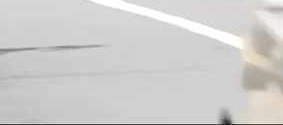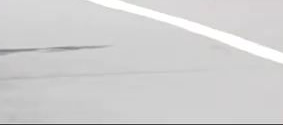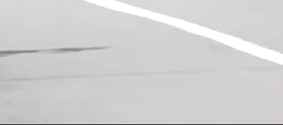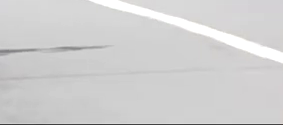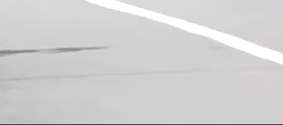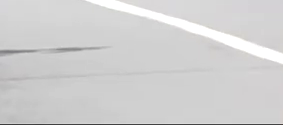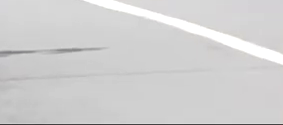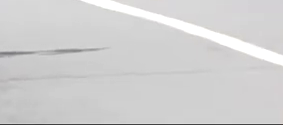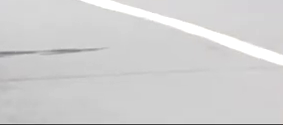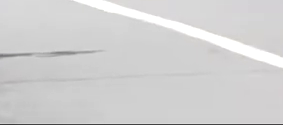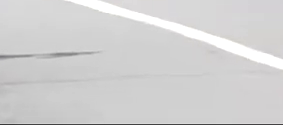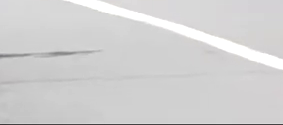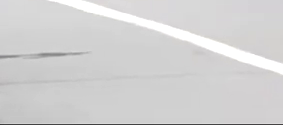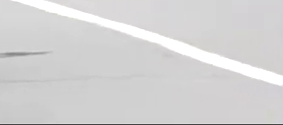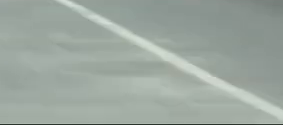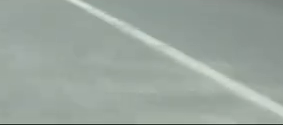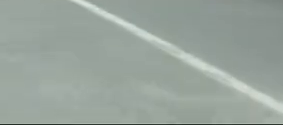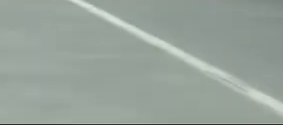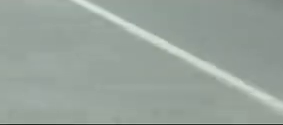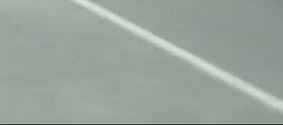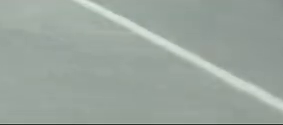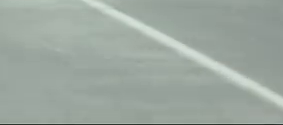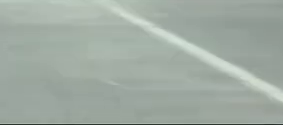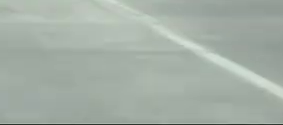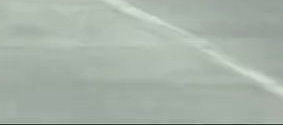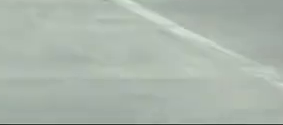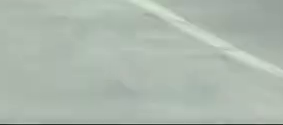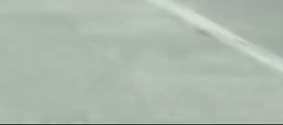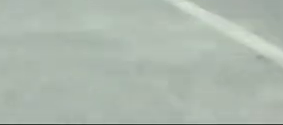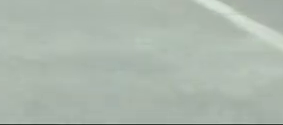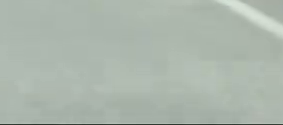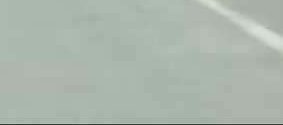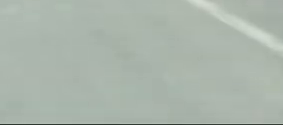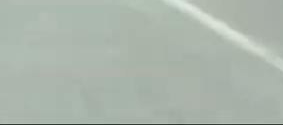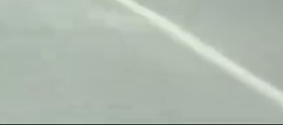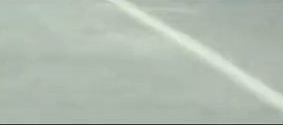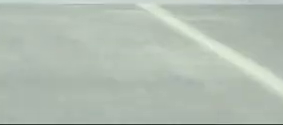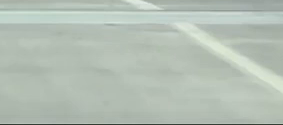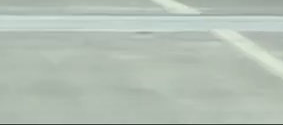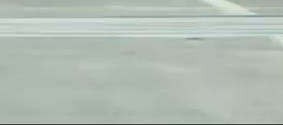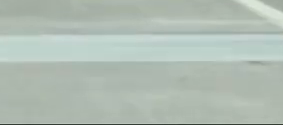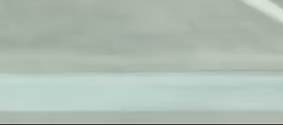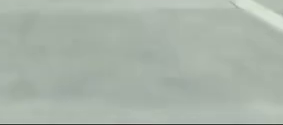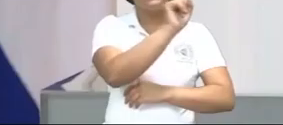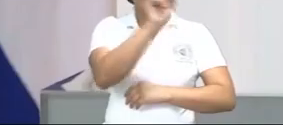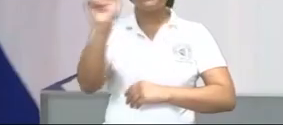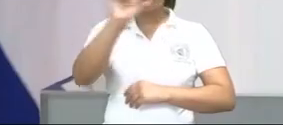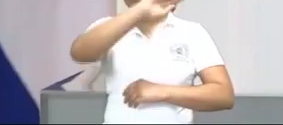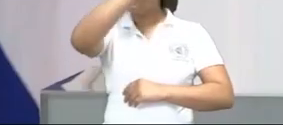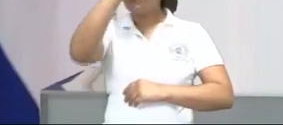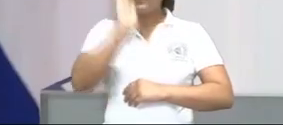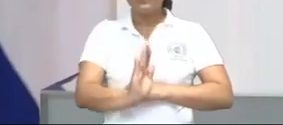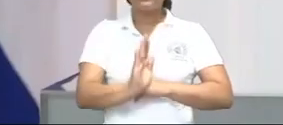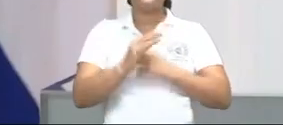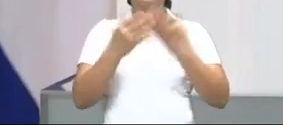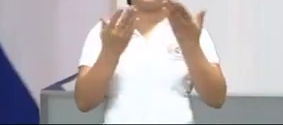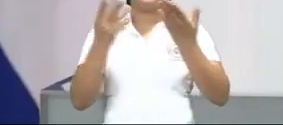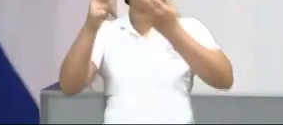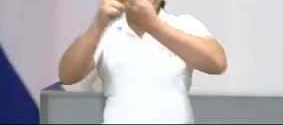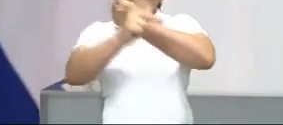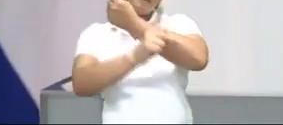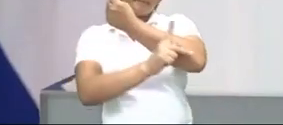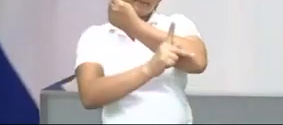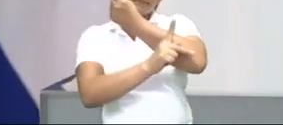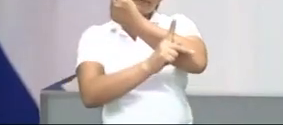actualmente el Producto Interno Bruto per nominal alcanzó los 15.700 millones. El país hasta